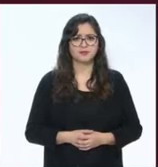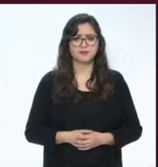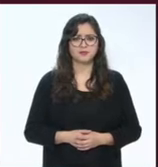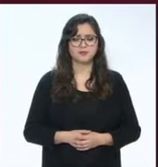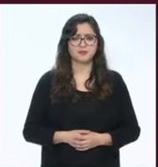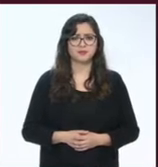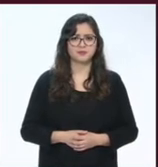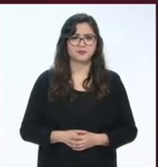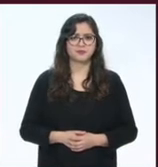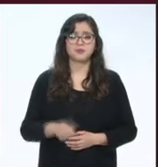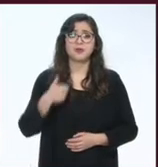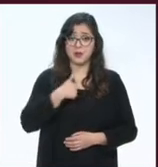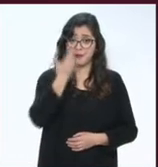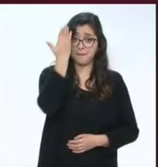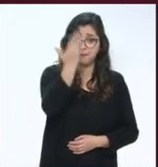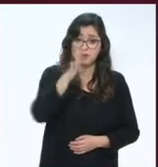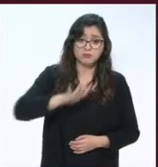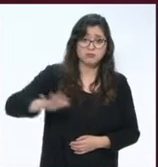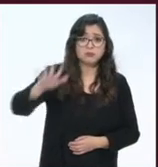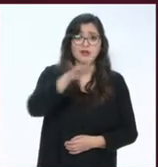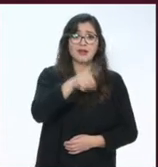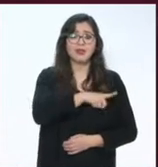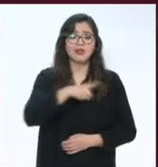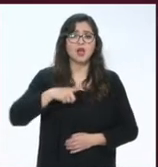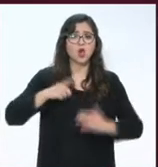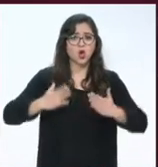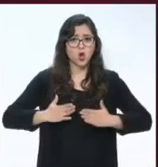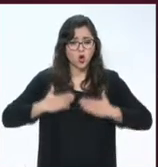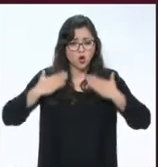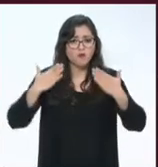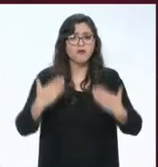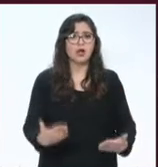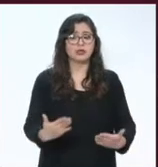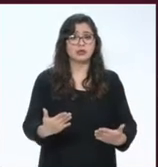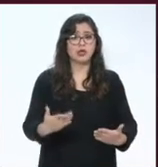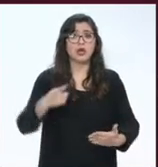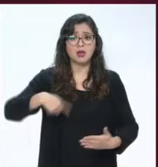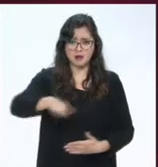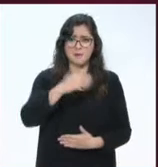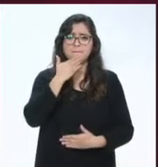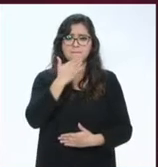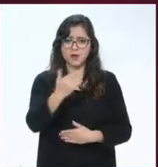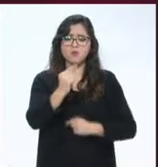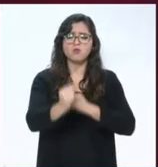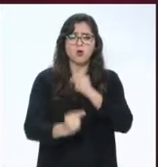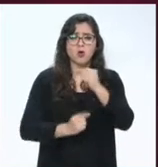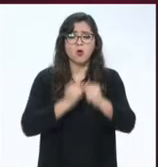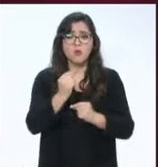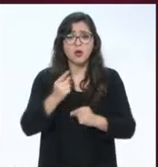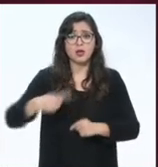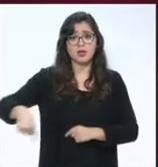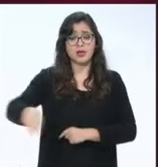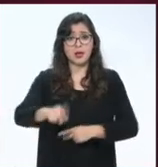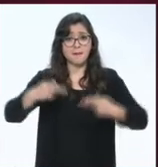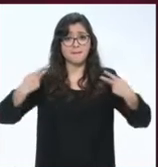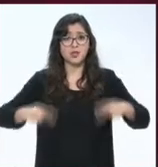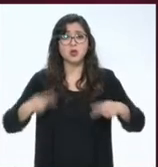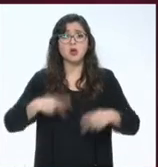Téngannos confianza, vamos a salir bien, no nos van a vencer estos